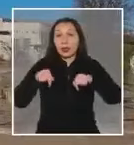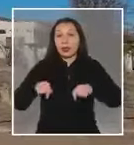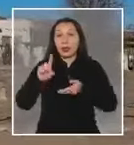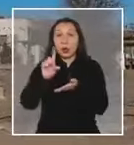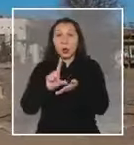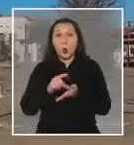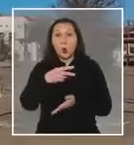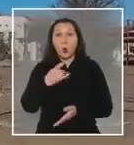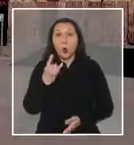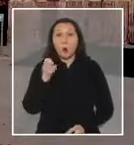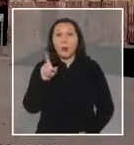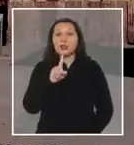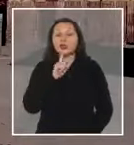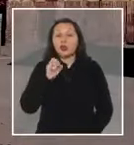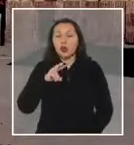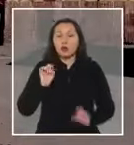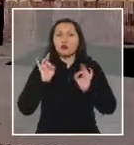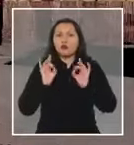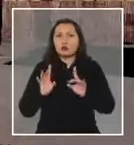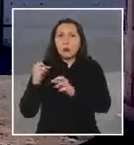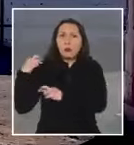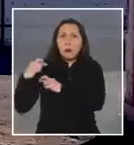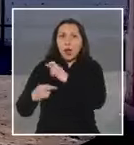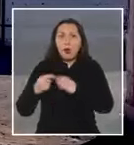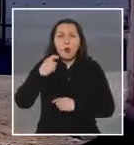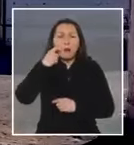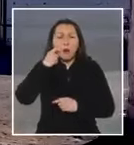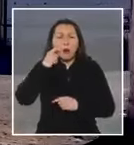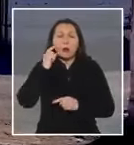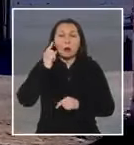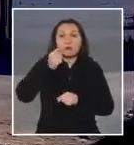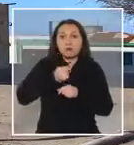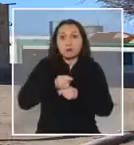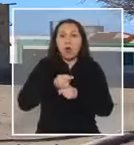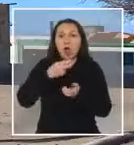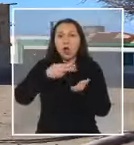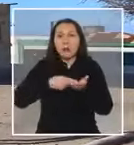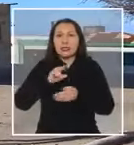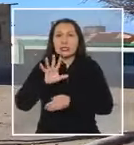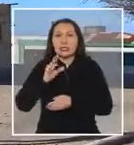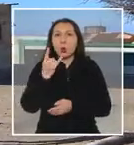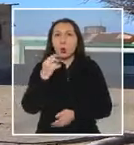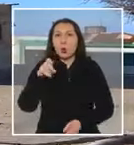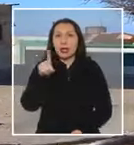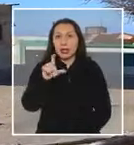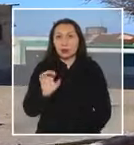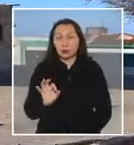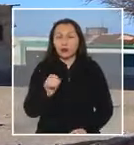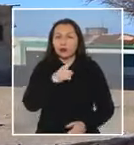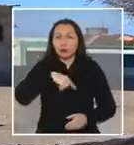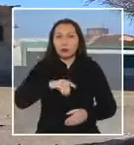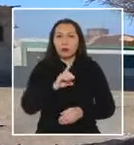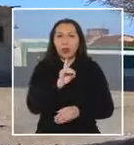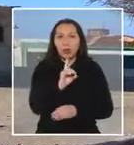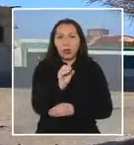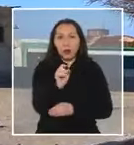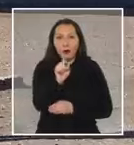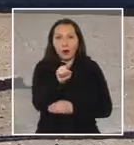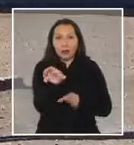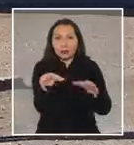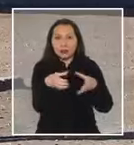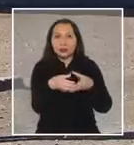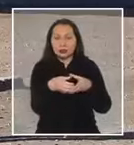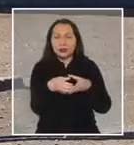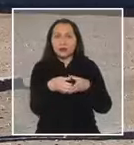Desde aquí, desde Humberston, declarado Patrimonio de la Humanidad por la UNESCO el año 2005, es que quiero contarles que como División de Organizaciones